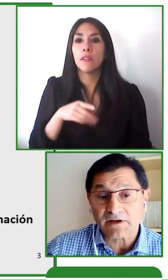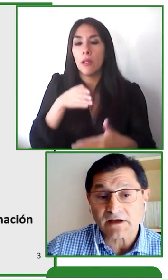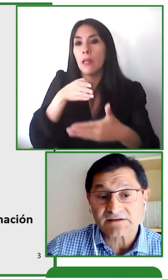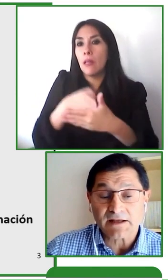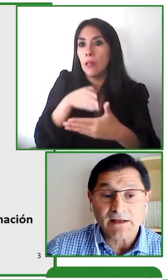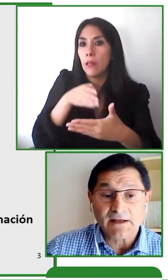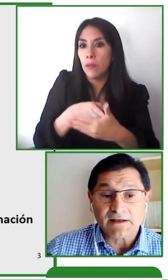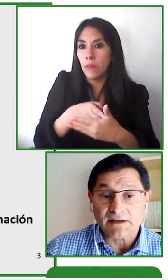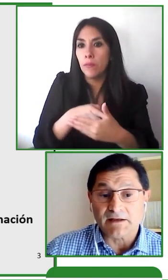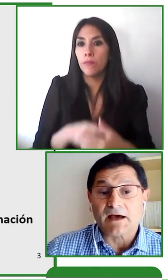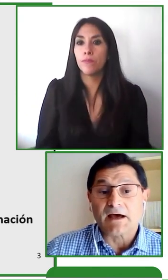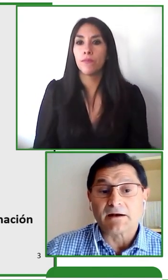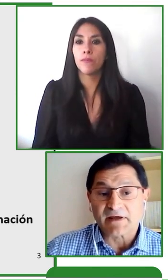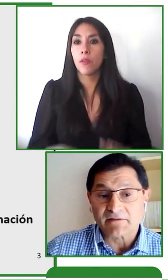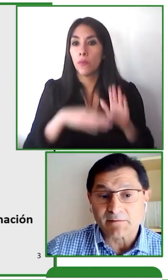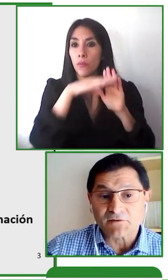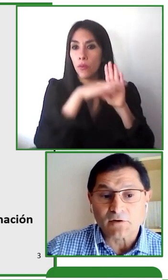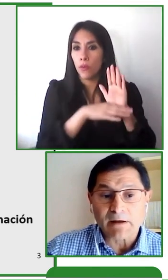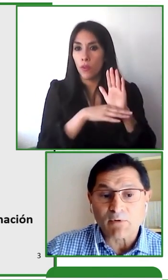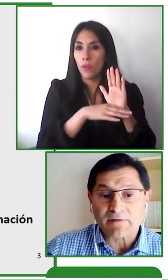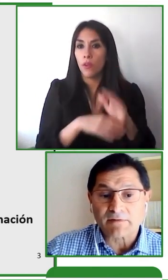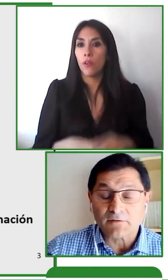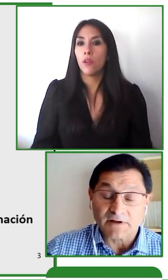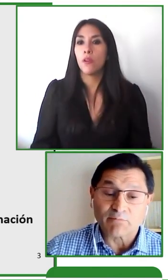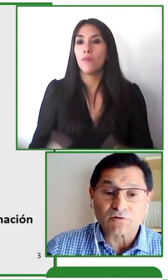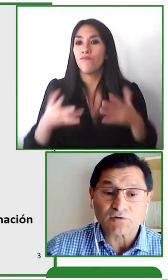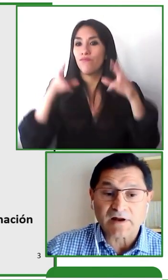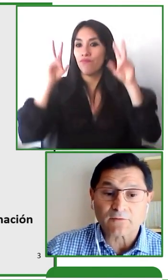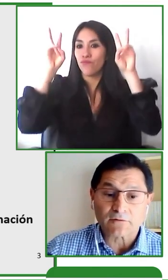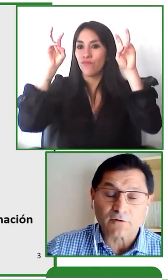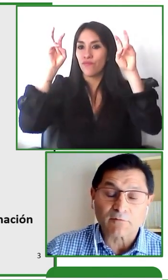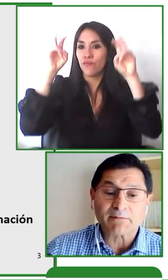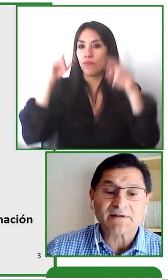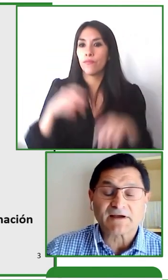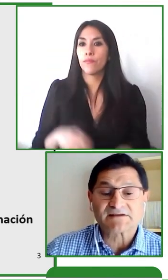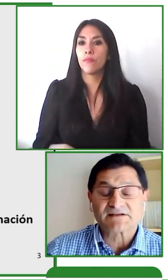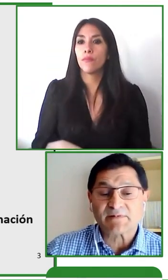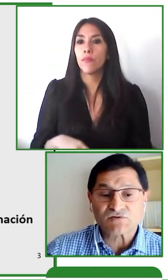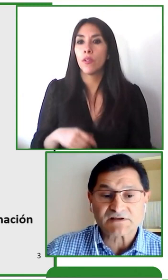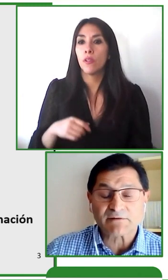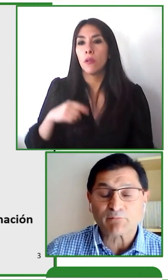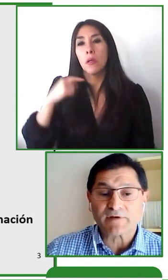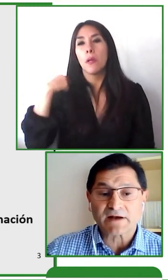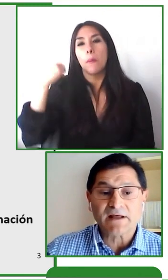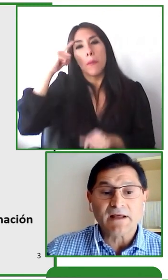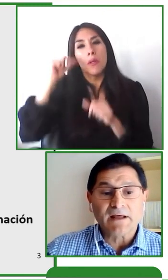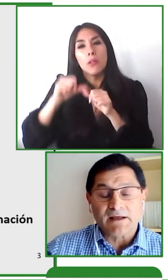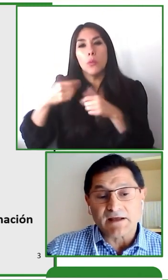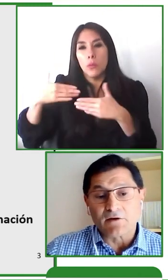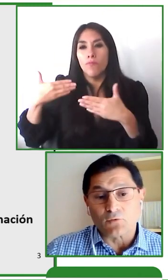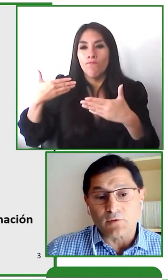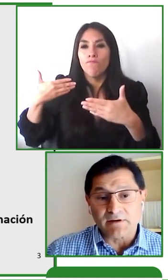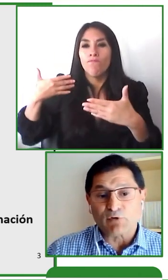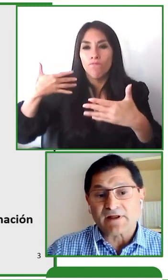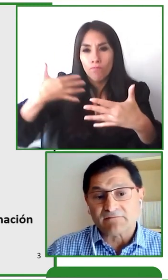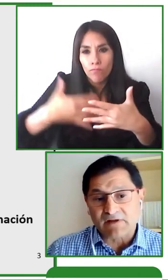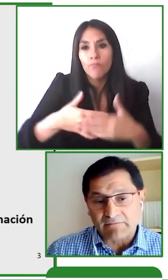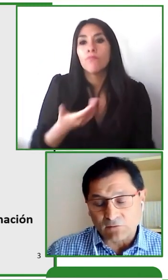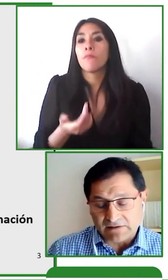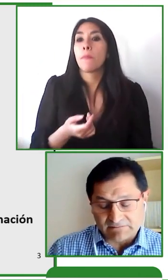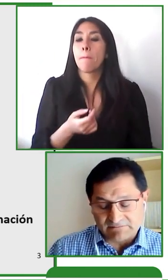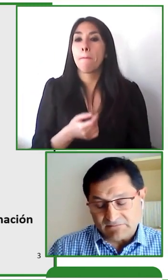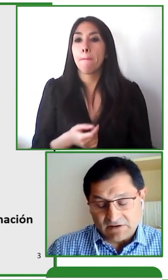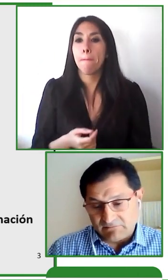enfermedades crónicas y al envejecimiento de la población, y por otro lado, no permite que esas personas se puedan incluir,